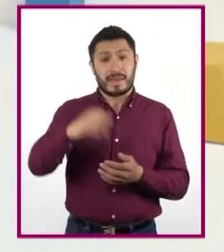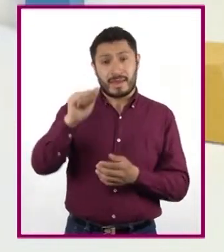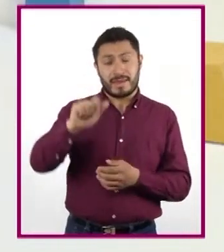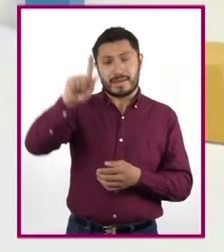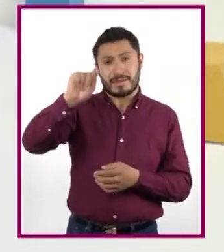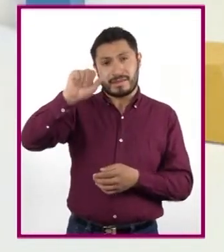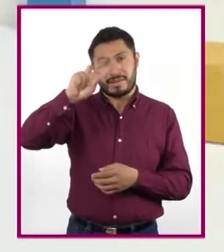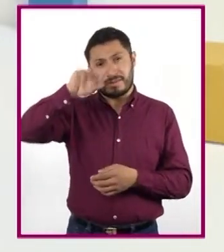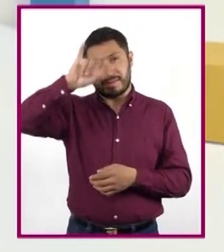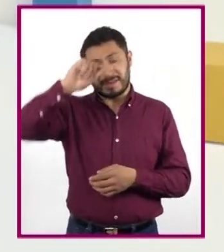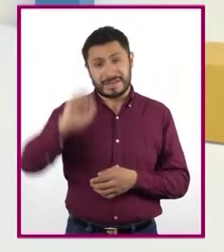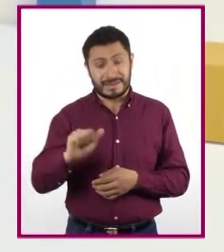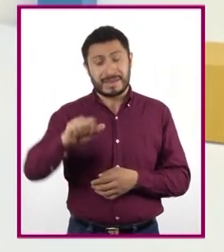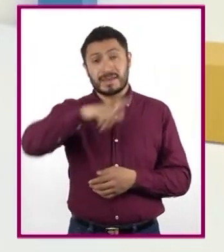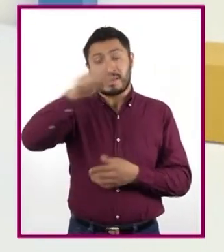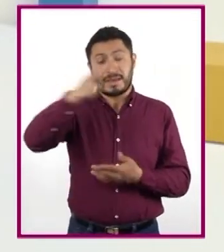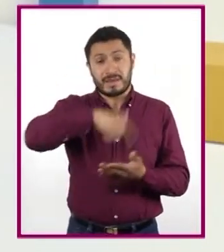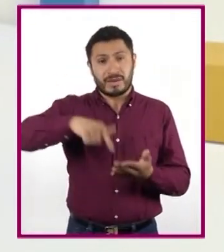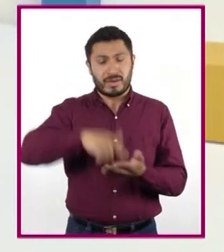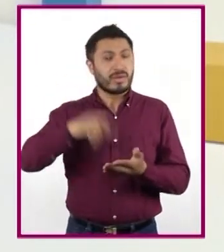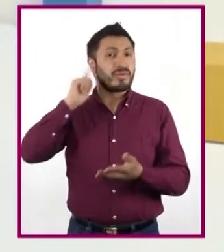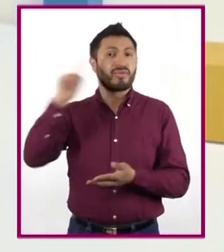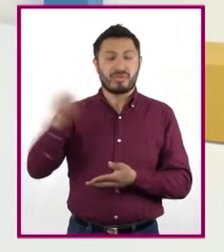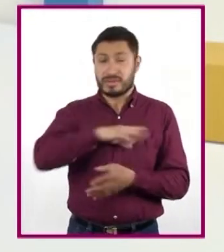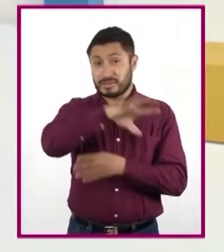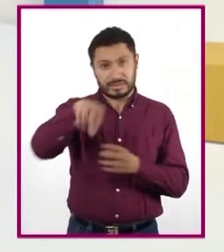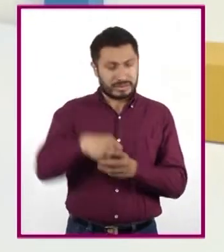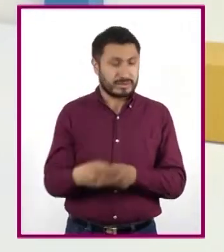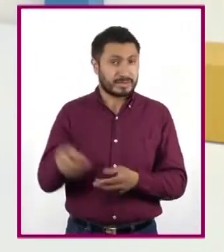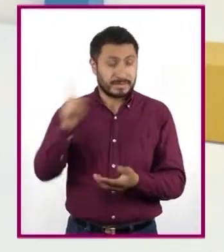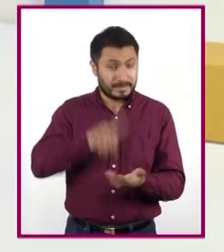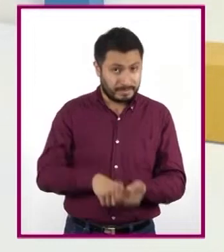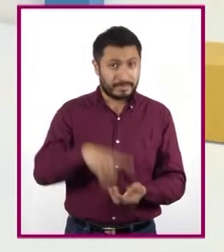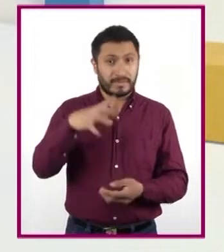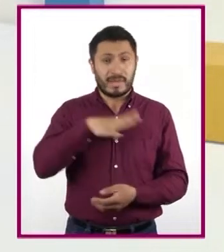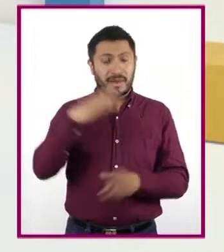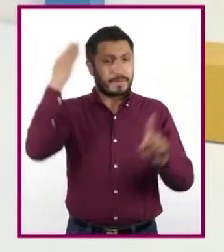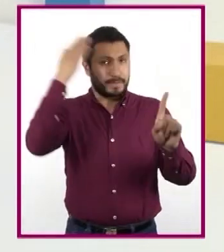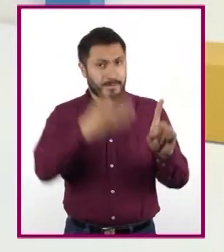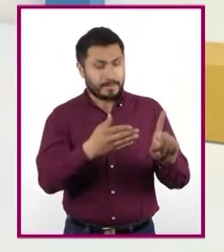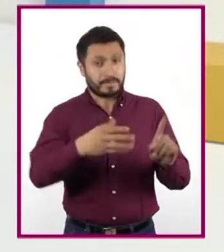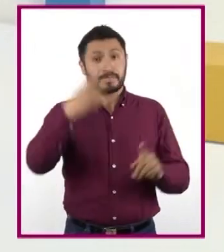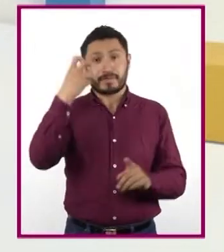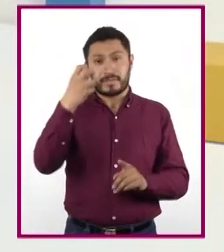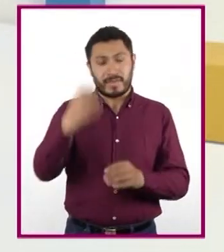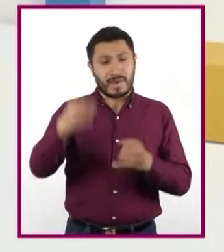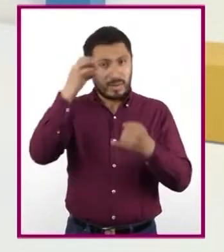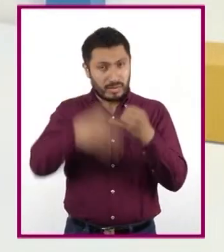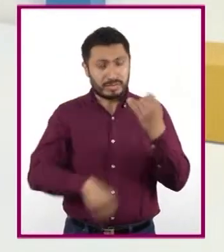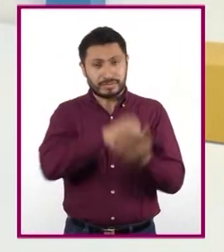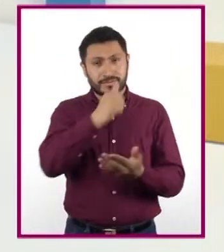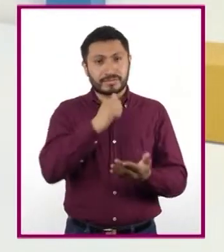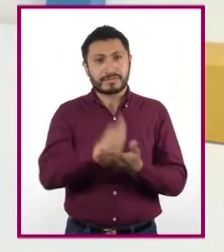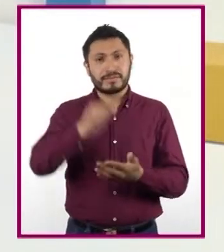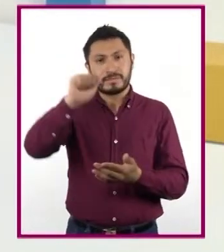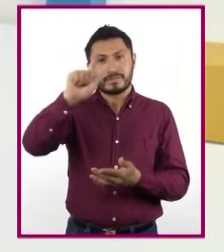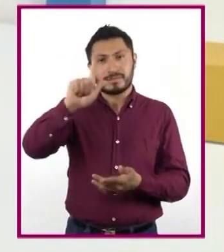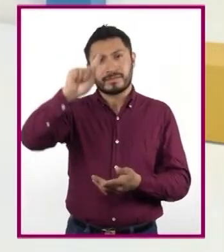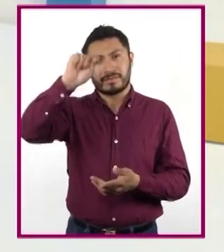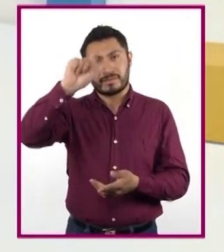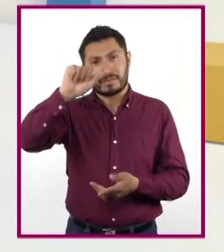Altavista, todas ubicadas en el territorio de Zacatecas. Nos centraremos especialmente en esta última ciudad, Altavista.